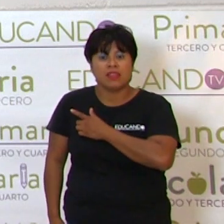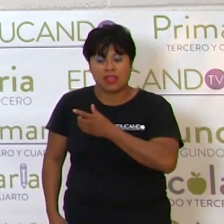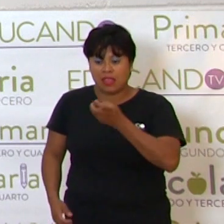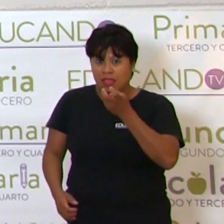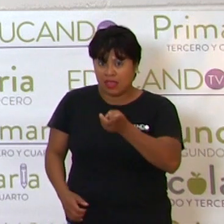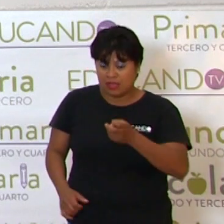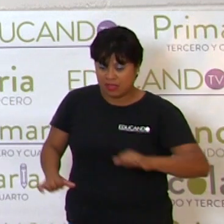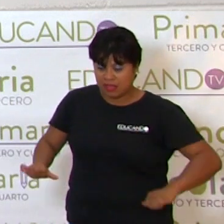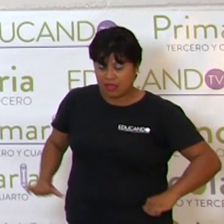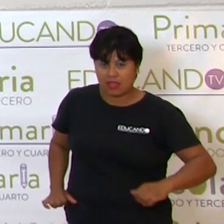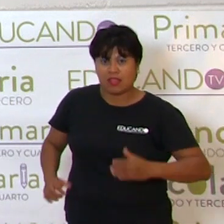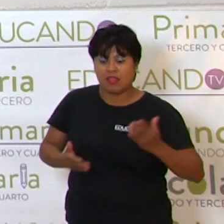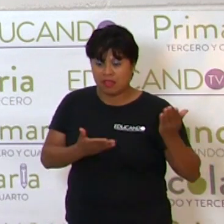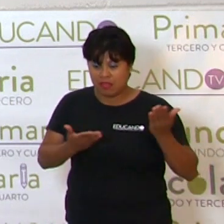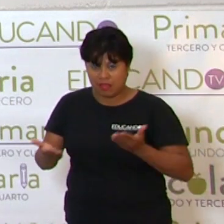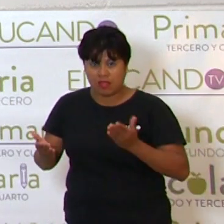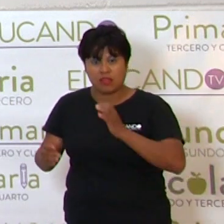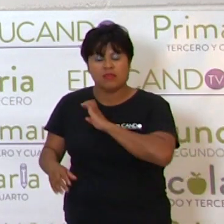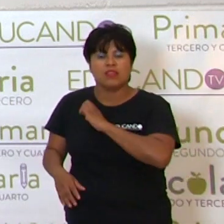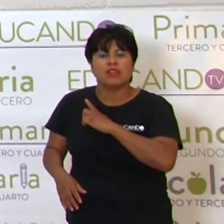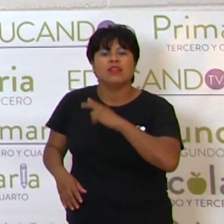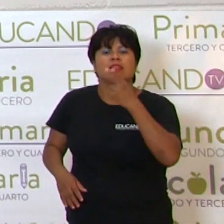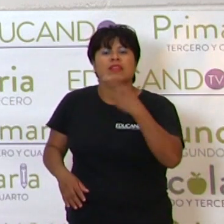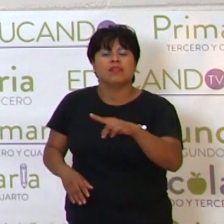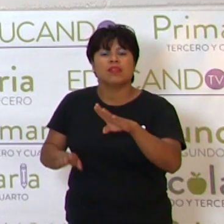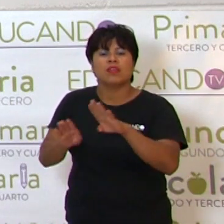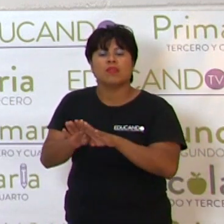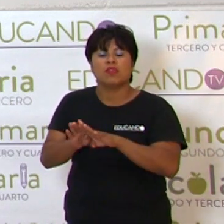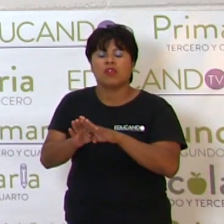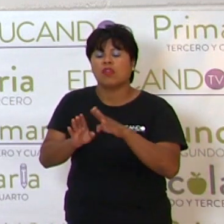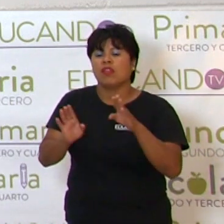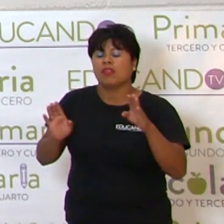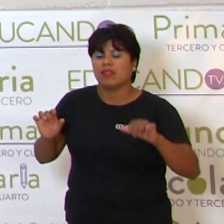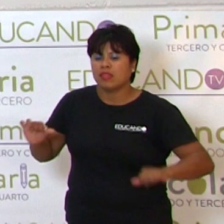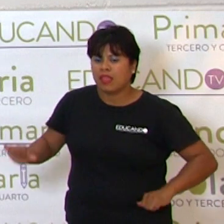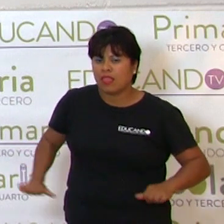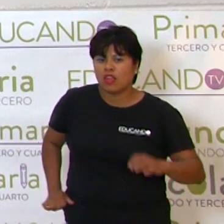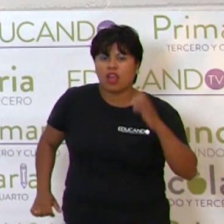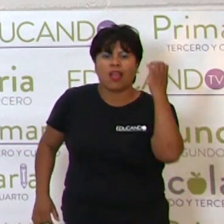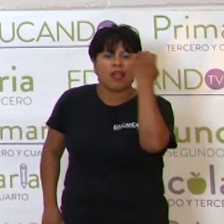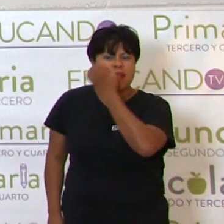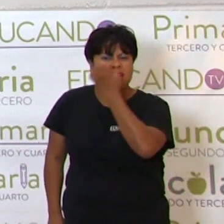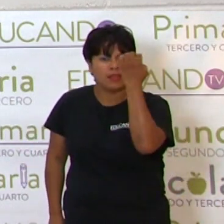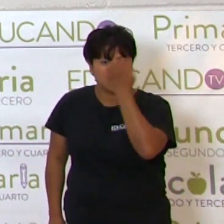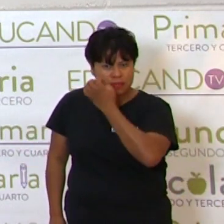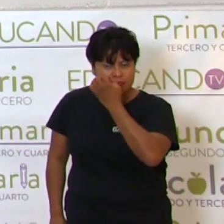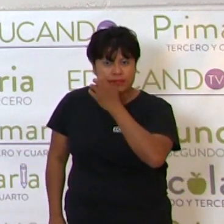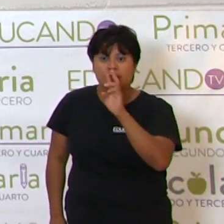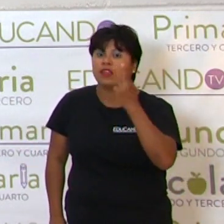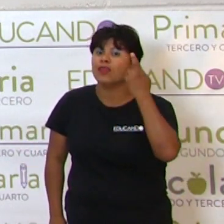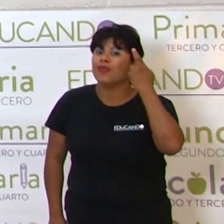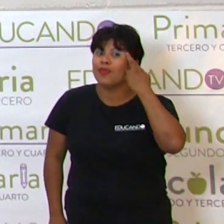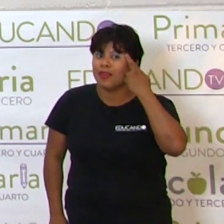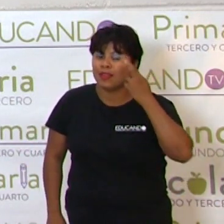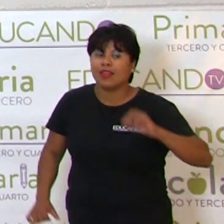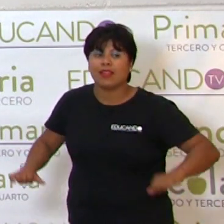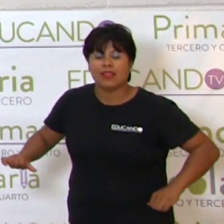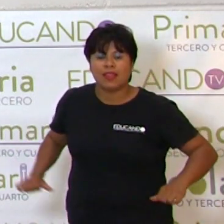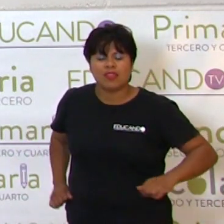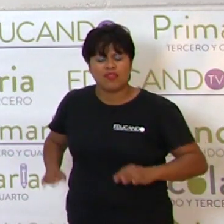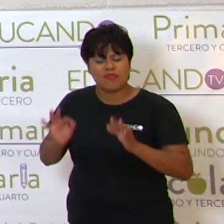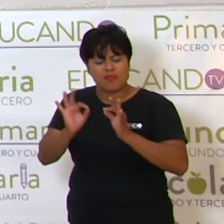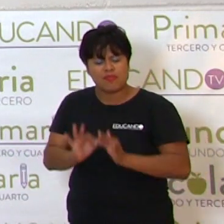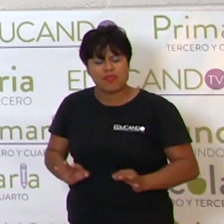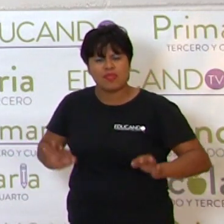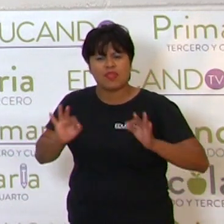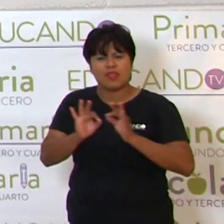los españoles ahora se le denomina como el teatro evangelizador. Recuerden que el teatro fue fundamental